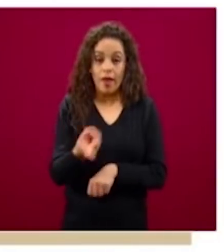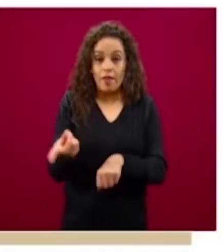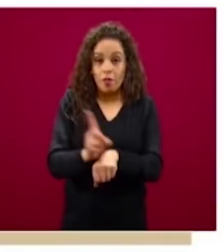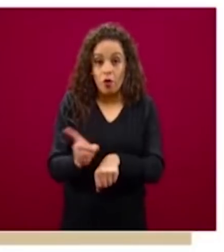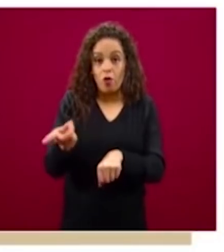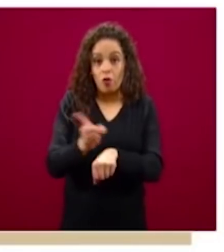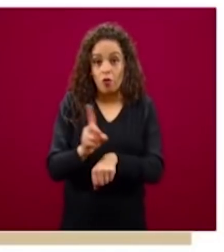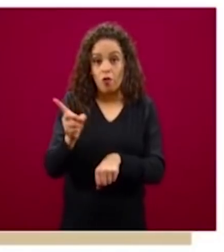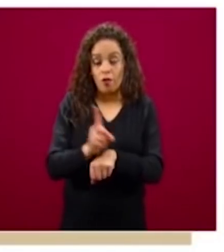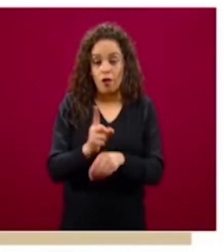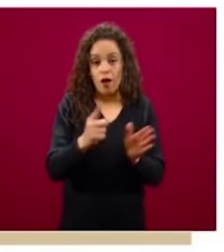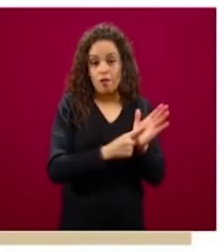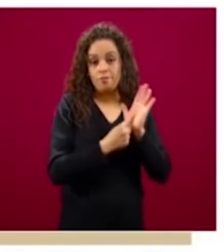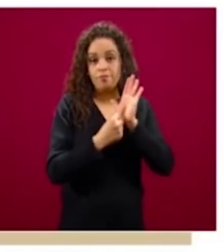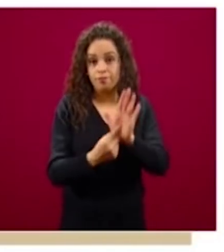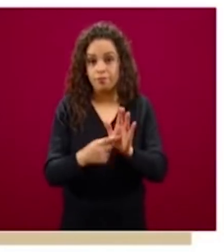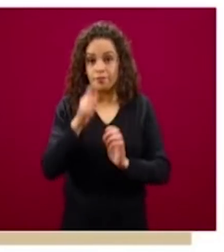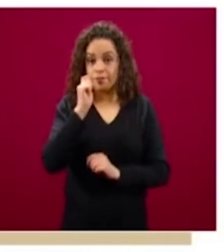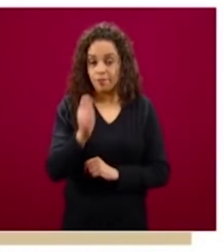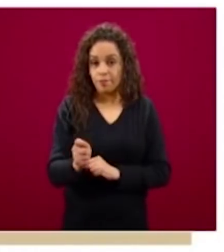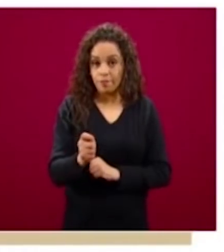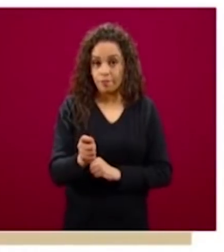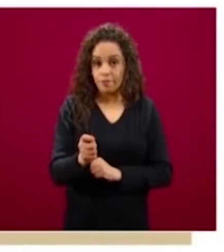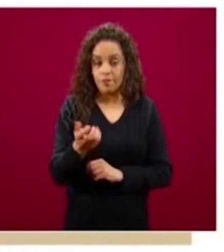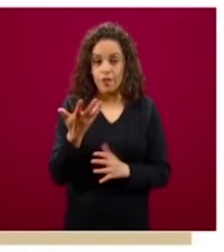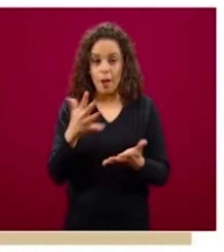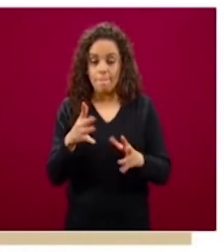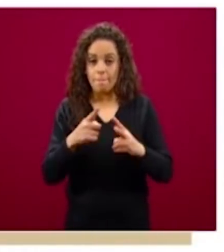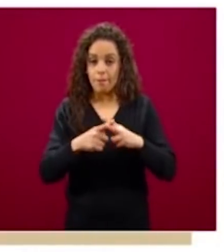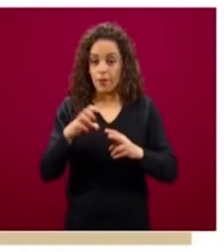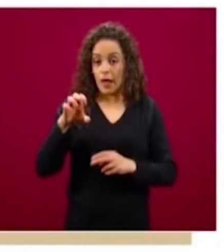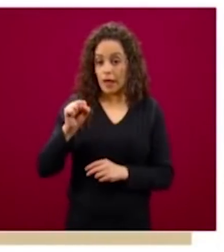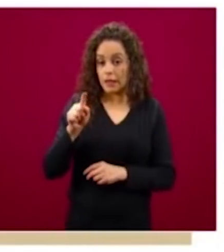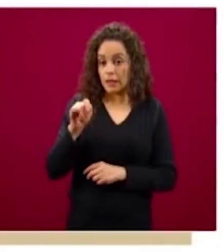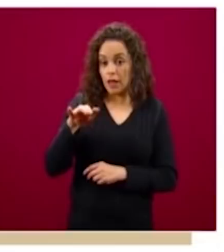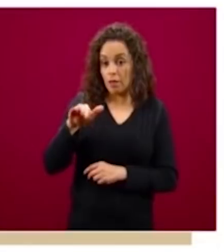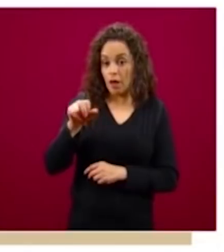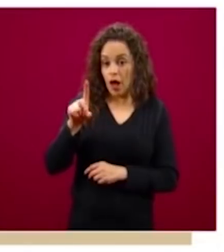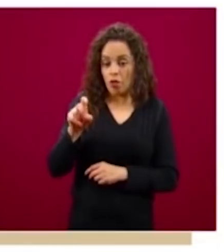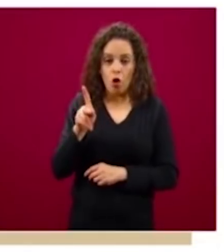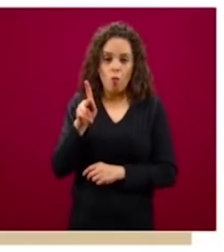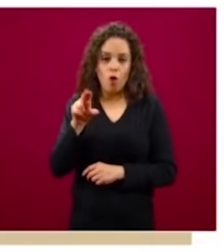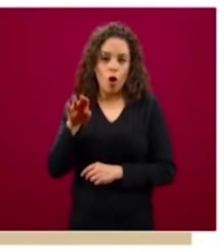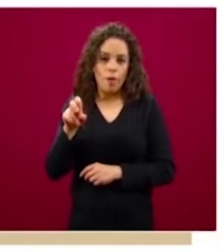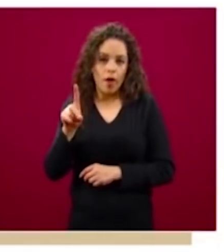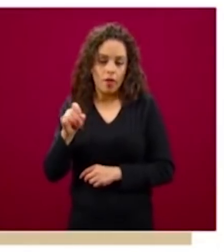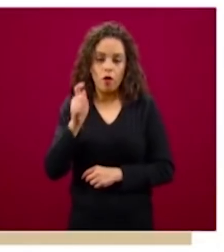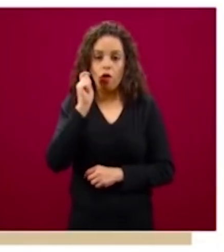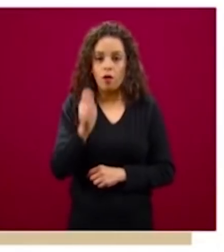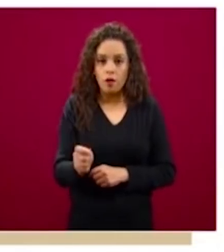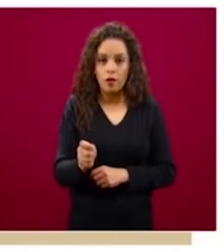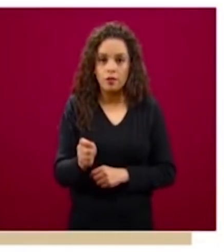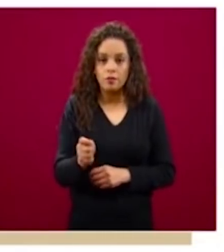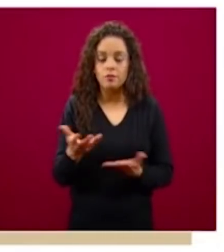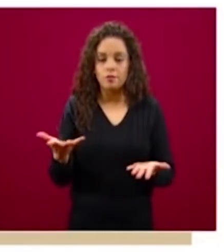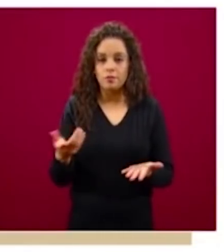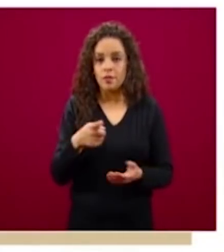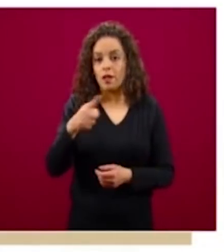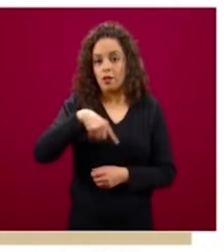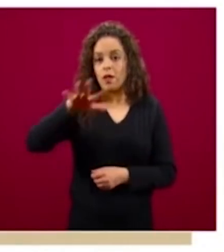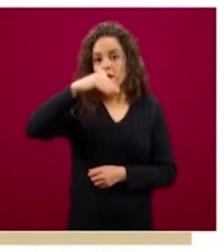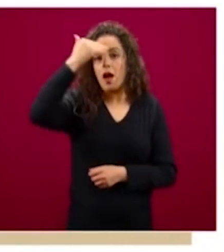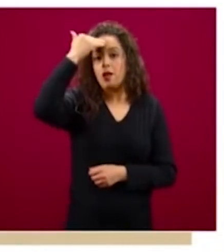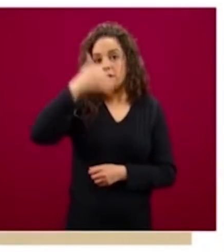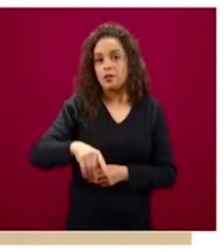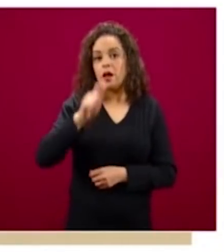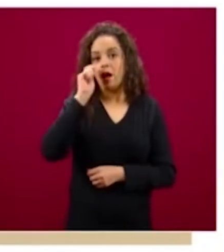que presentamos, por ejemplo, de la letalidad estimada, que ya hemos platicado extensamente que está sobreestimada porque el